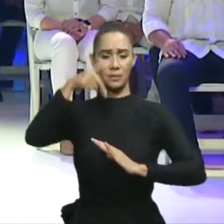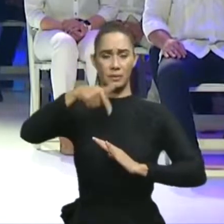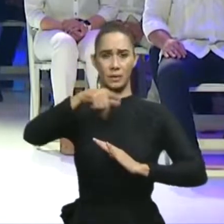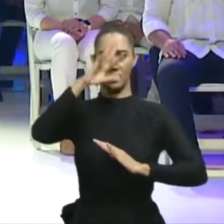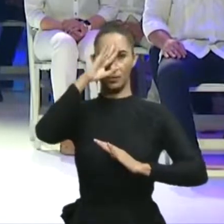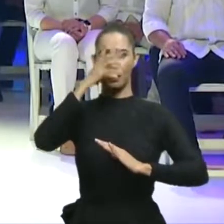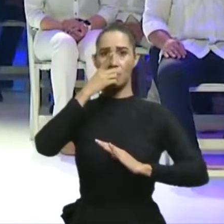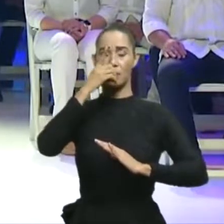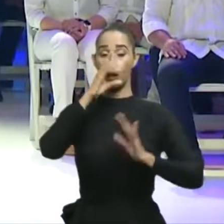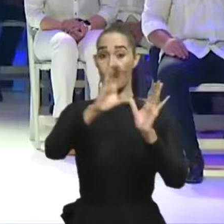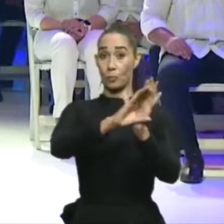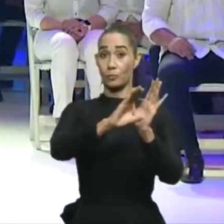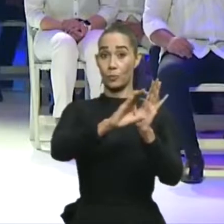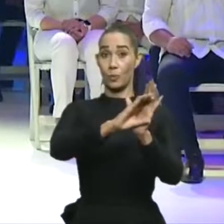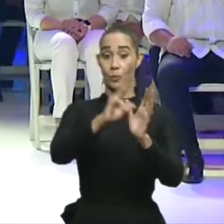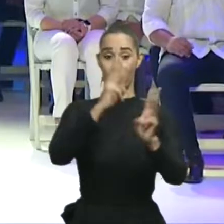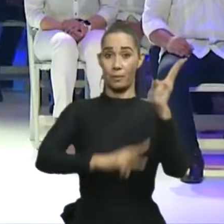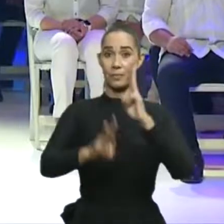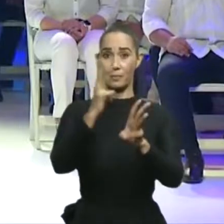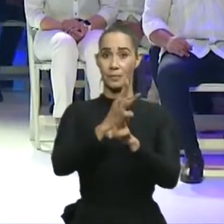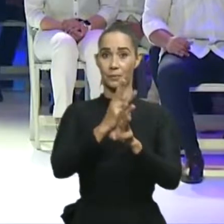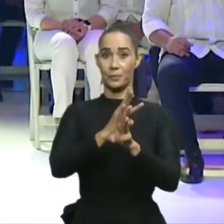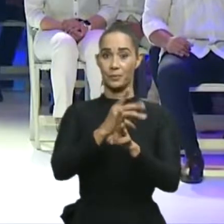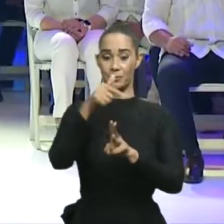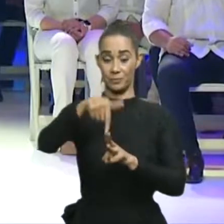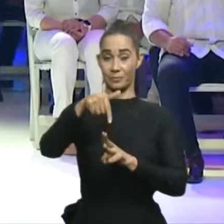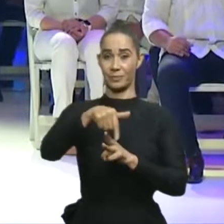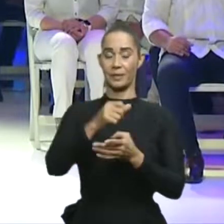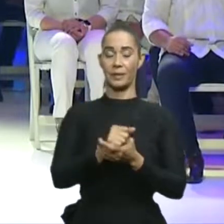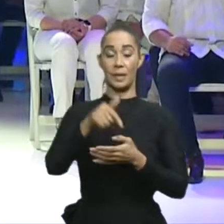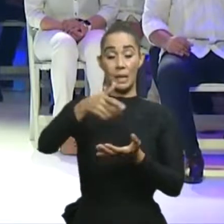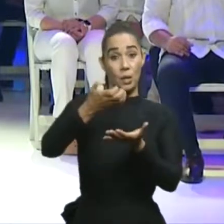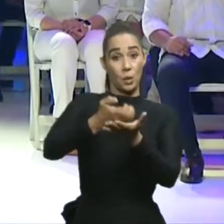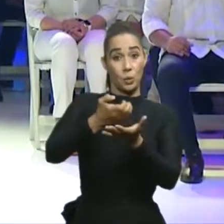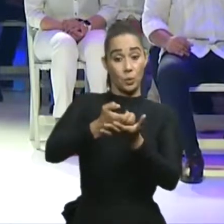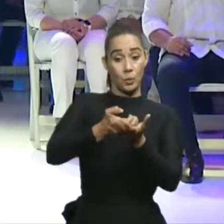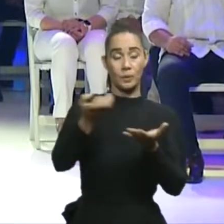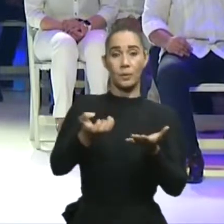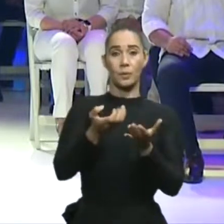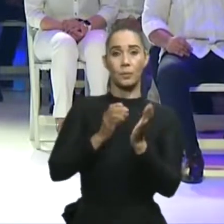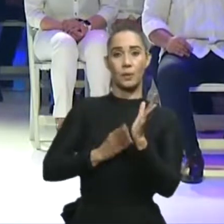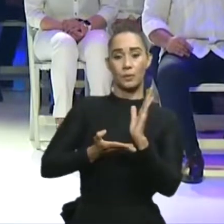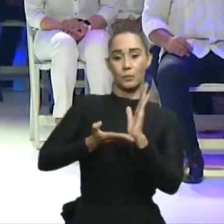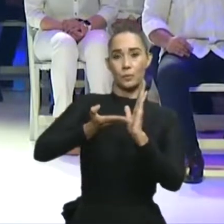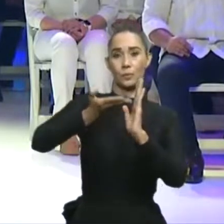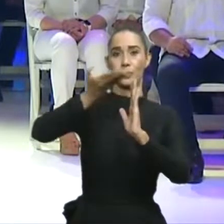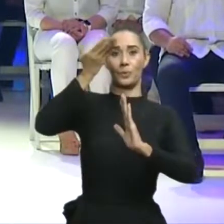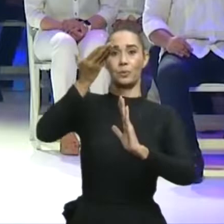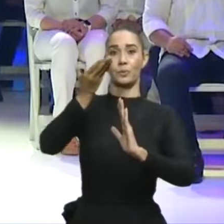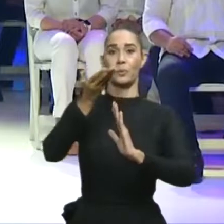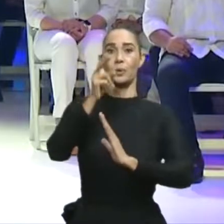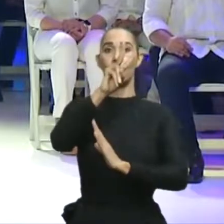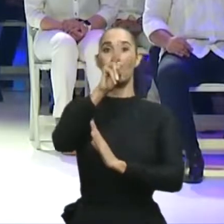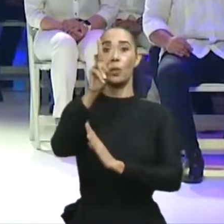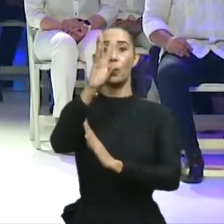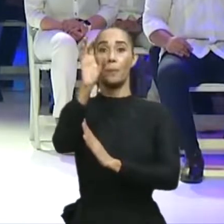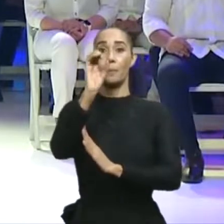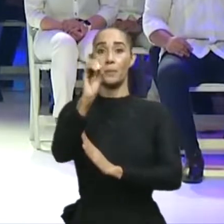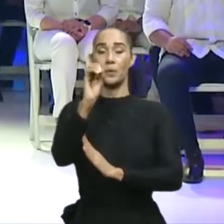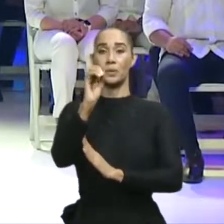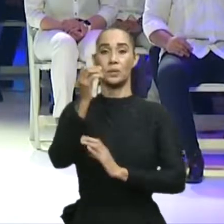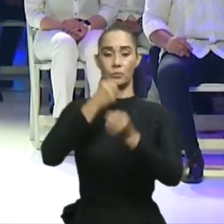mundial tanto es así que nuestra economía creció a un ritmo de dos dígitos el año pasado y se